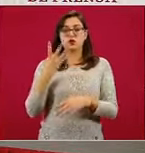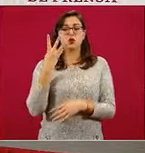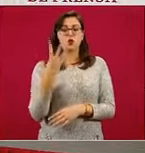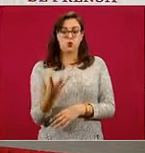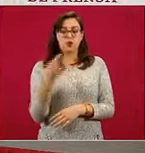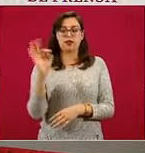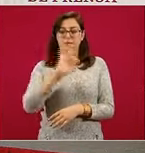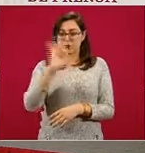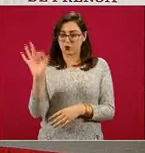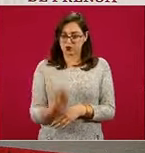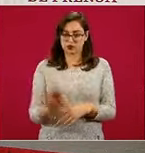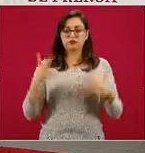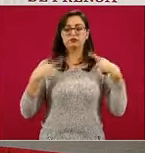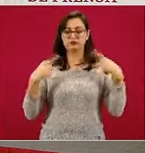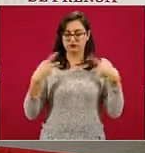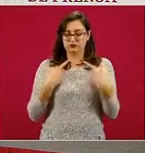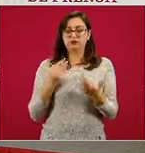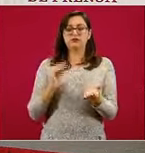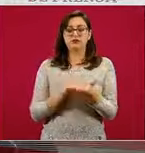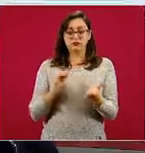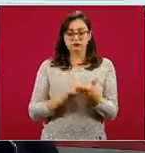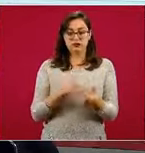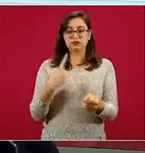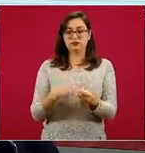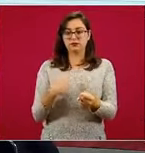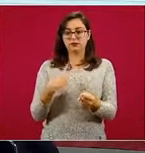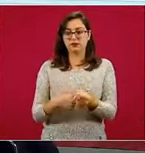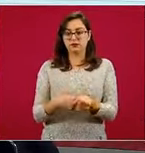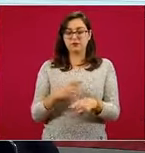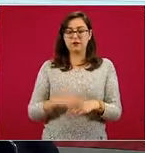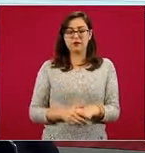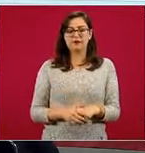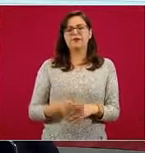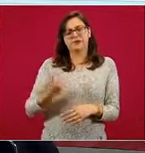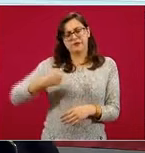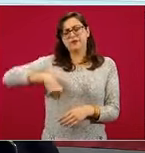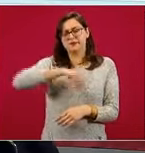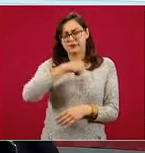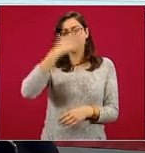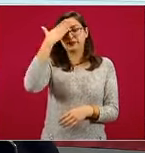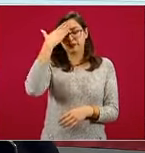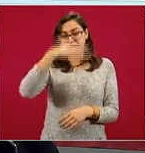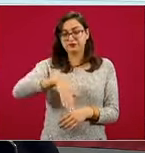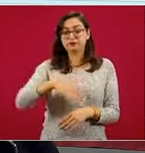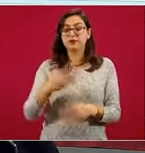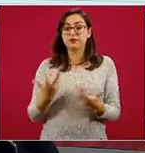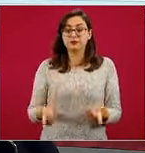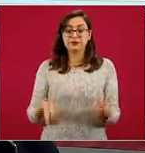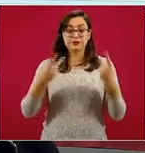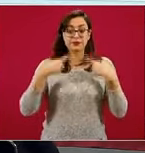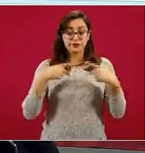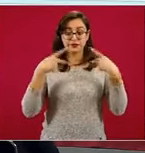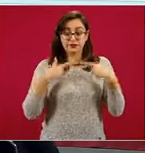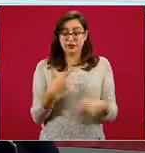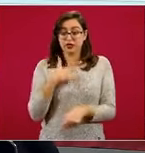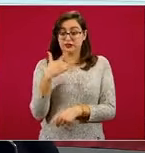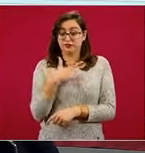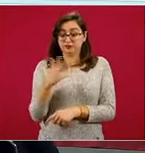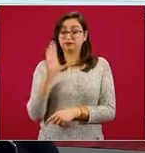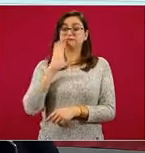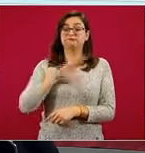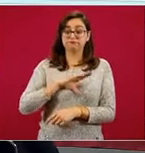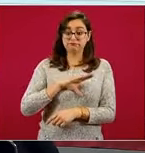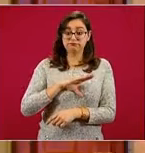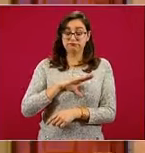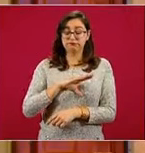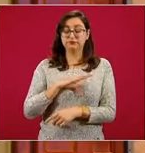con este 4% el que abrimos el día de ayer. Sabemos que en la medida de que más personas inicien con signos y síntomas, es decir,